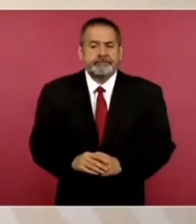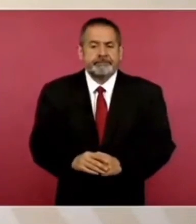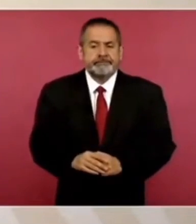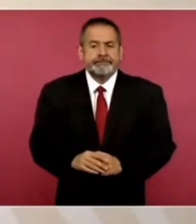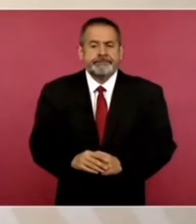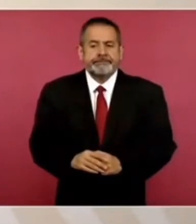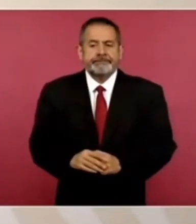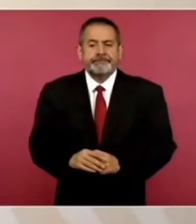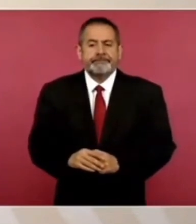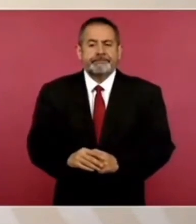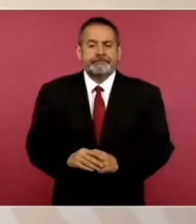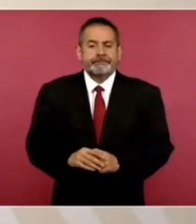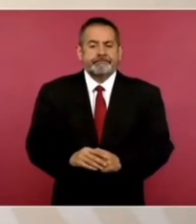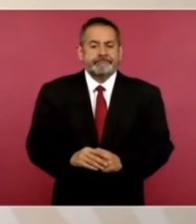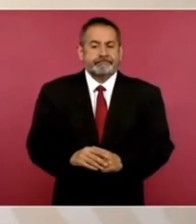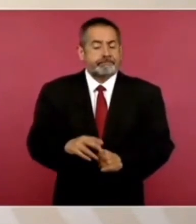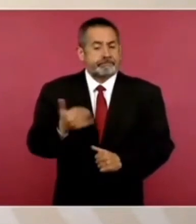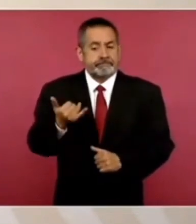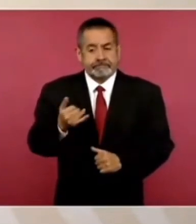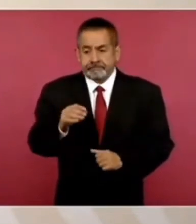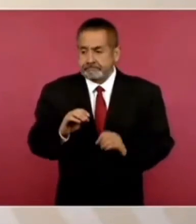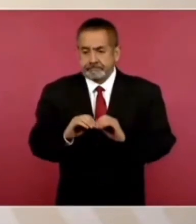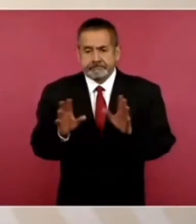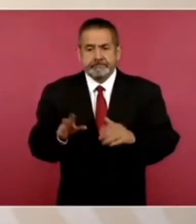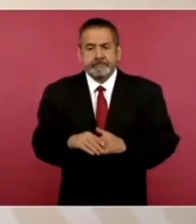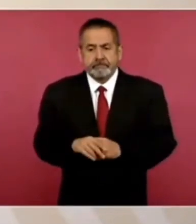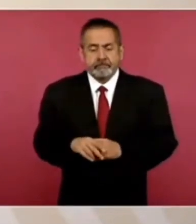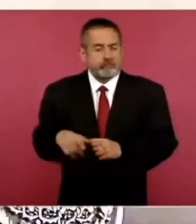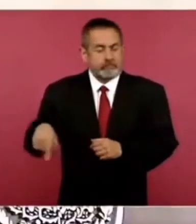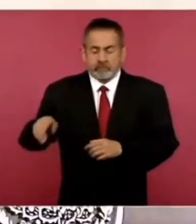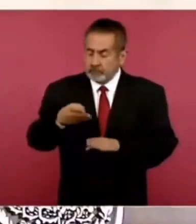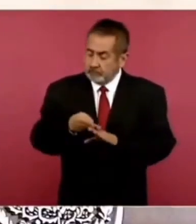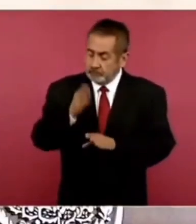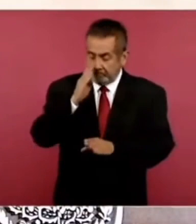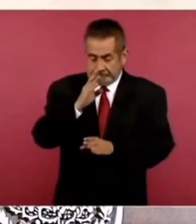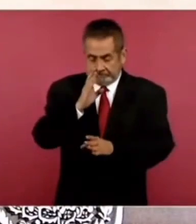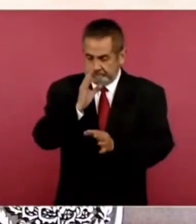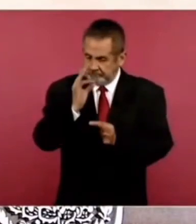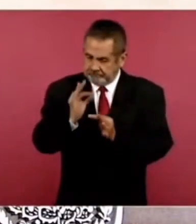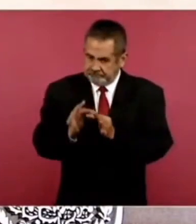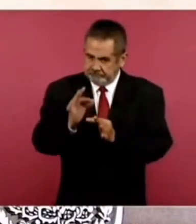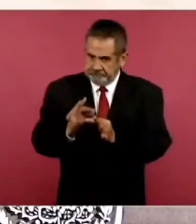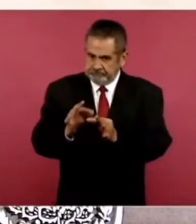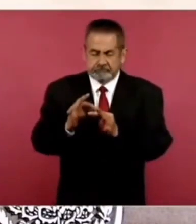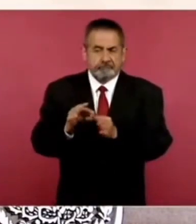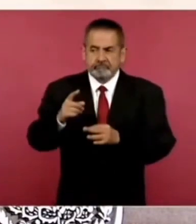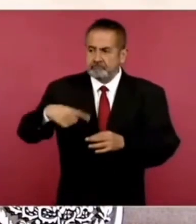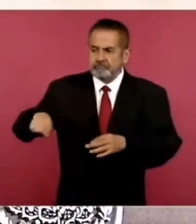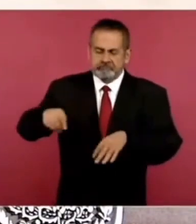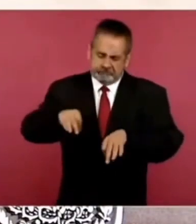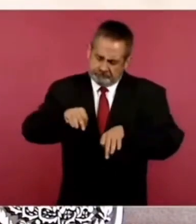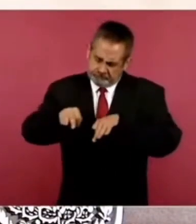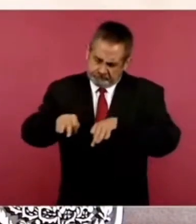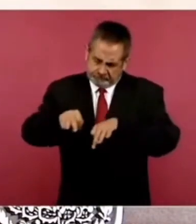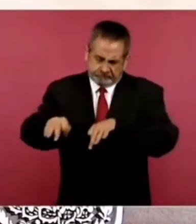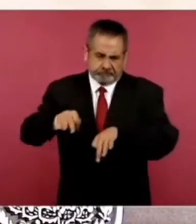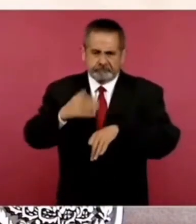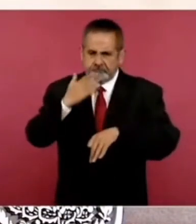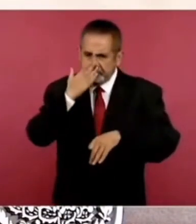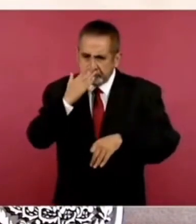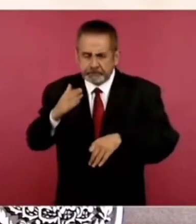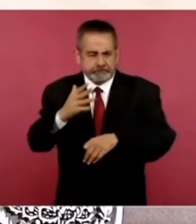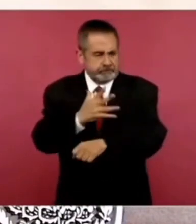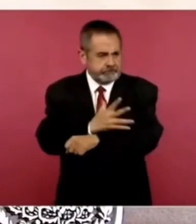y pues son muy disciplinados, muy trabajadores, rectos,